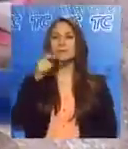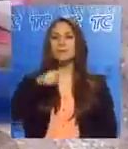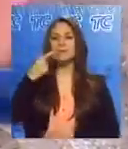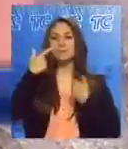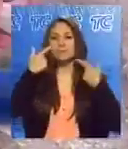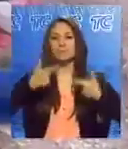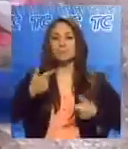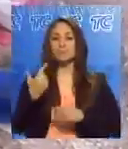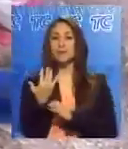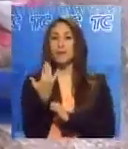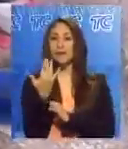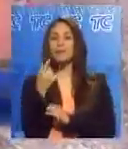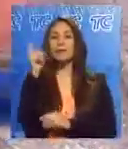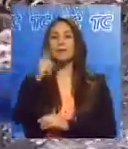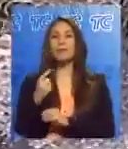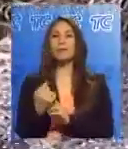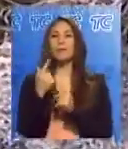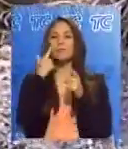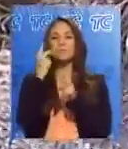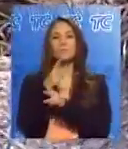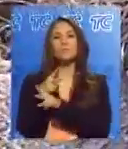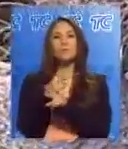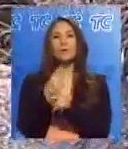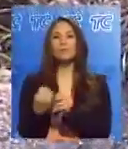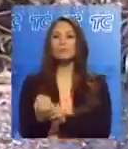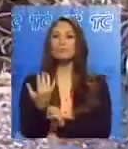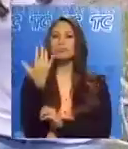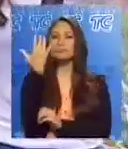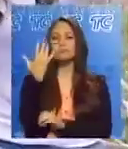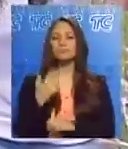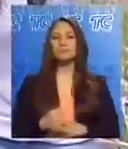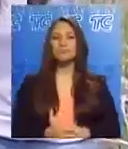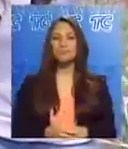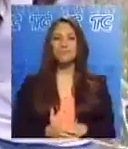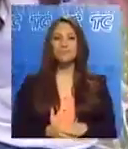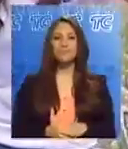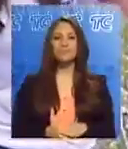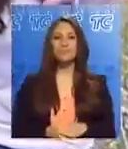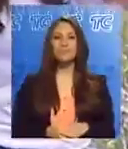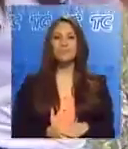que las plantas sembradas tengan un cuidado adecuado. Karen Haro, TC Televisión.